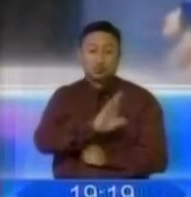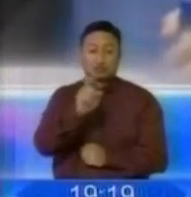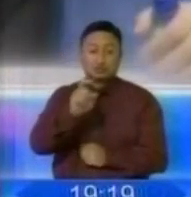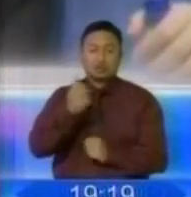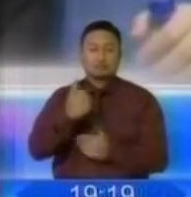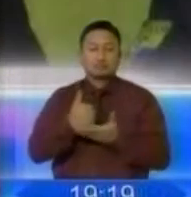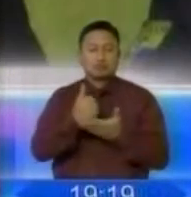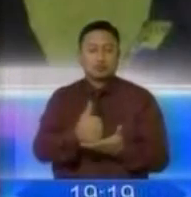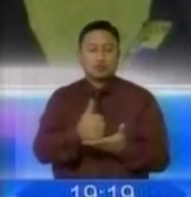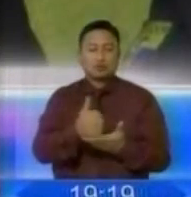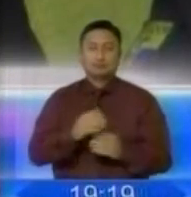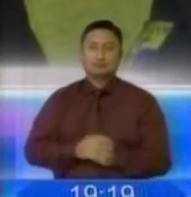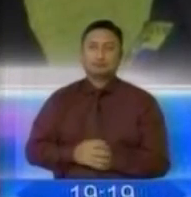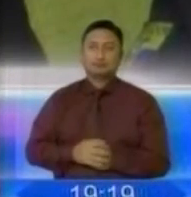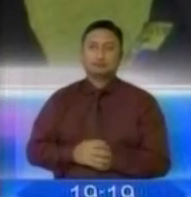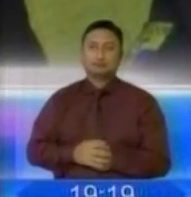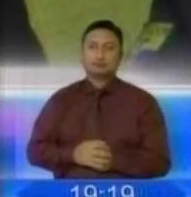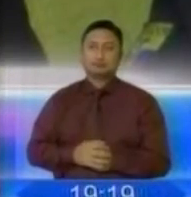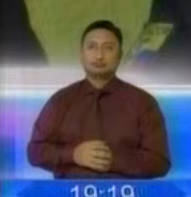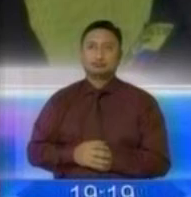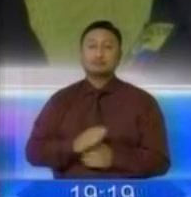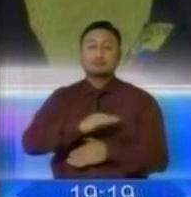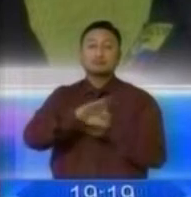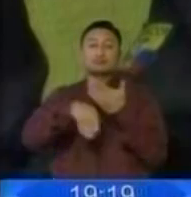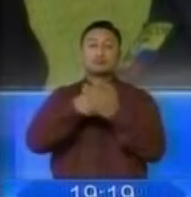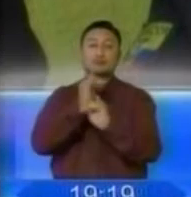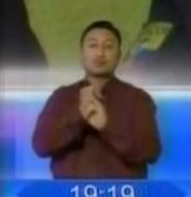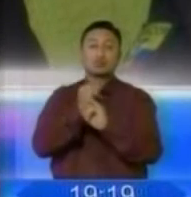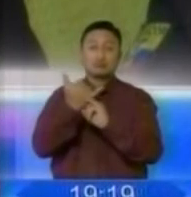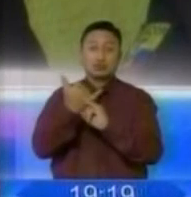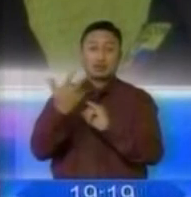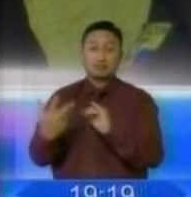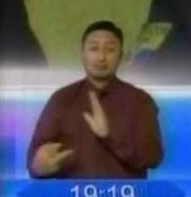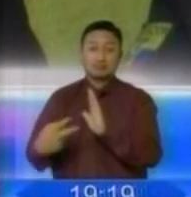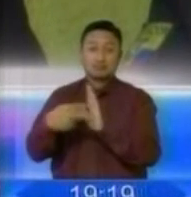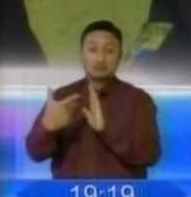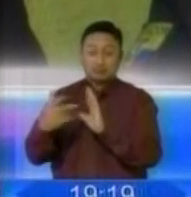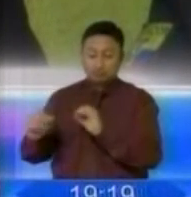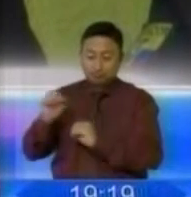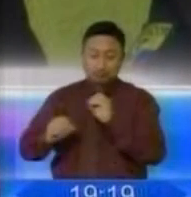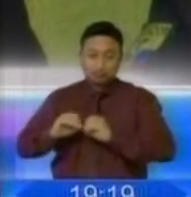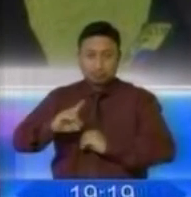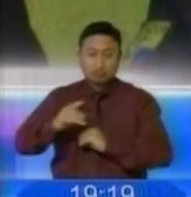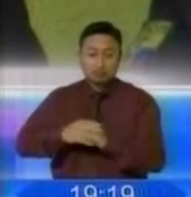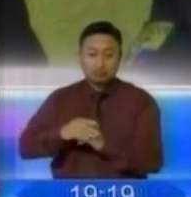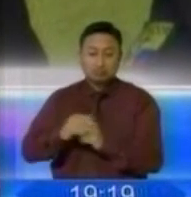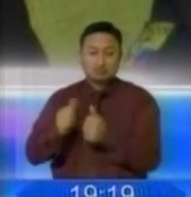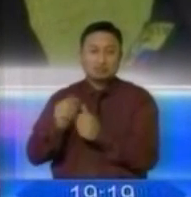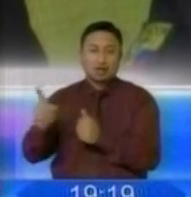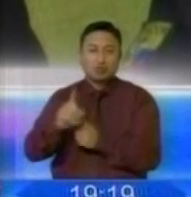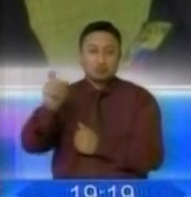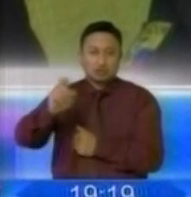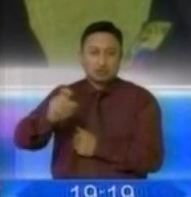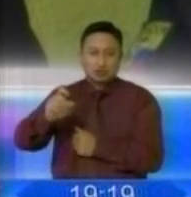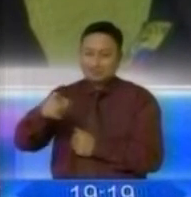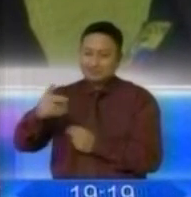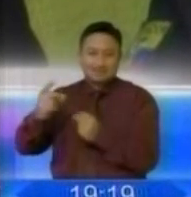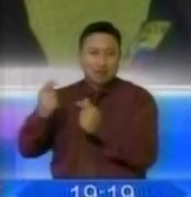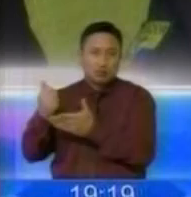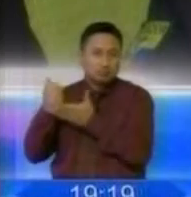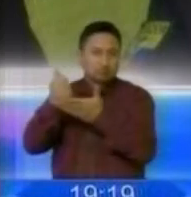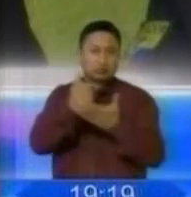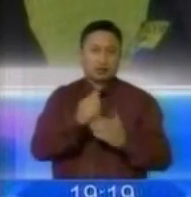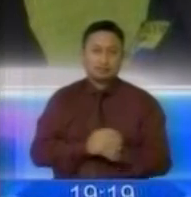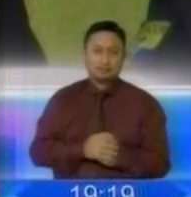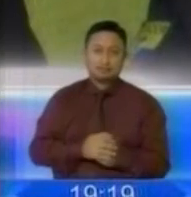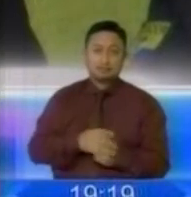de los extranjeros. Ahora todas las instituciones están activadas de acuerdo a los requerimientos que se den.